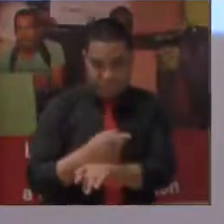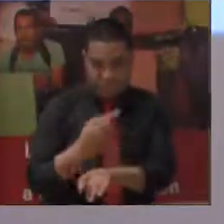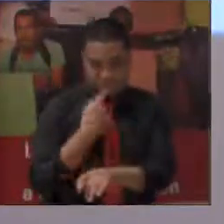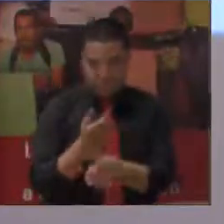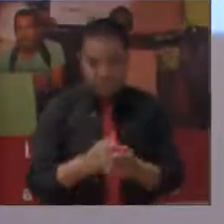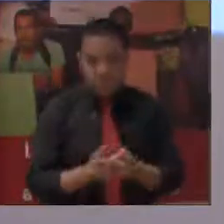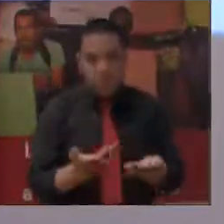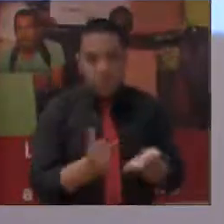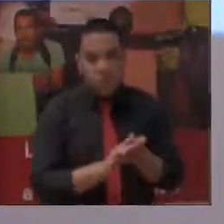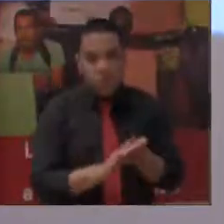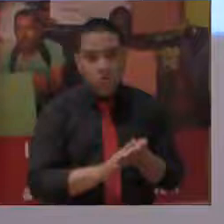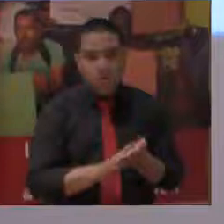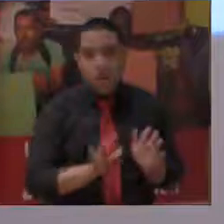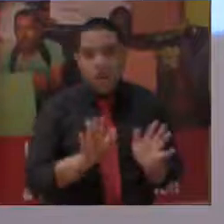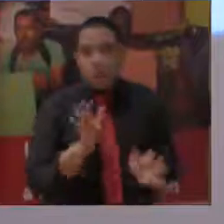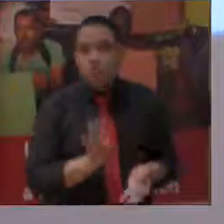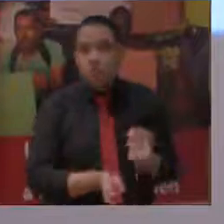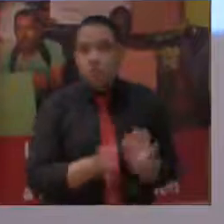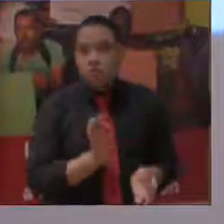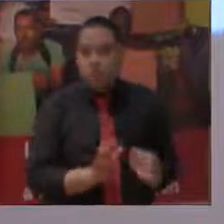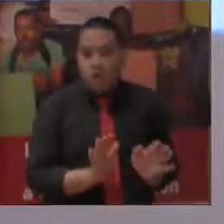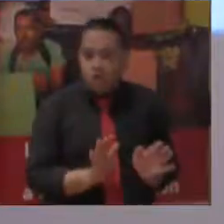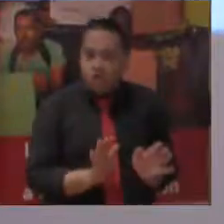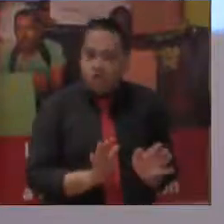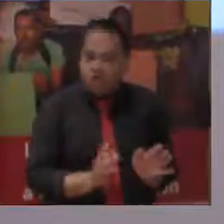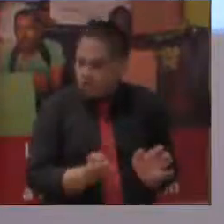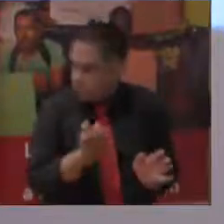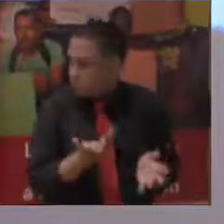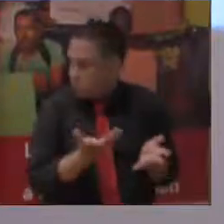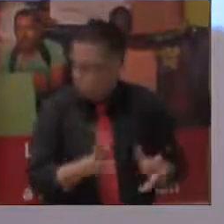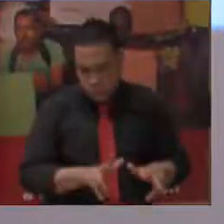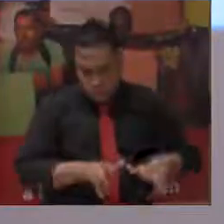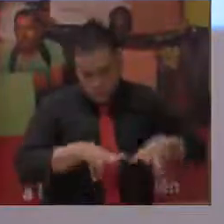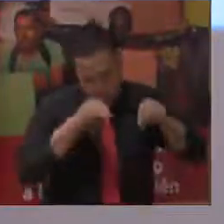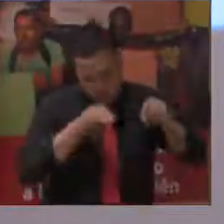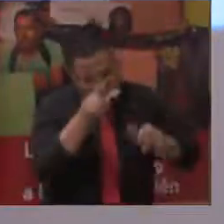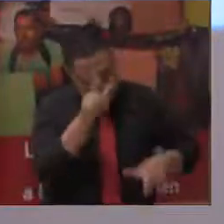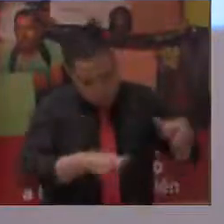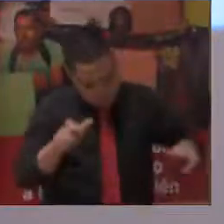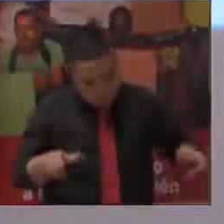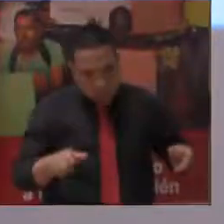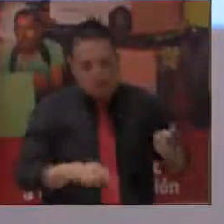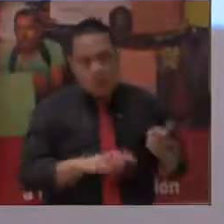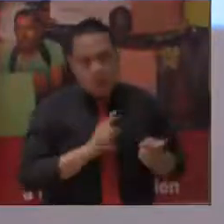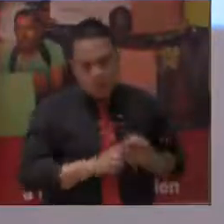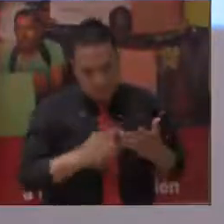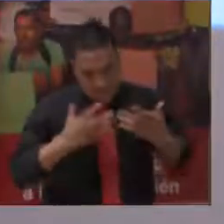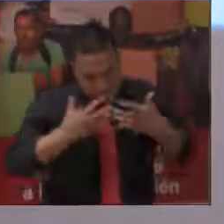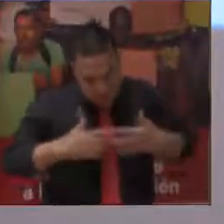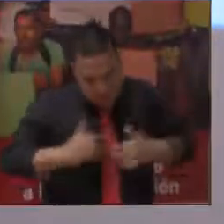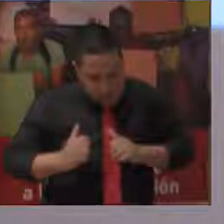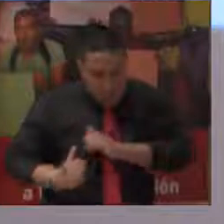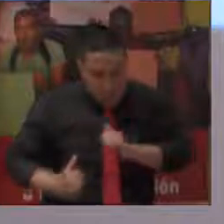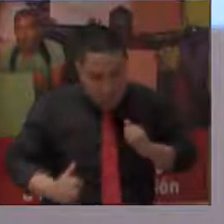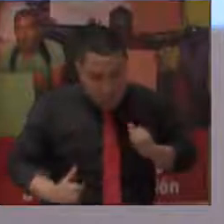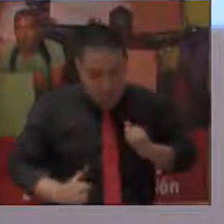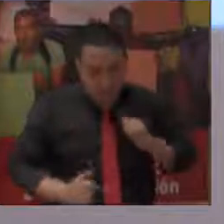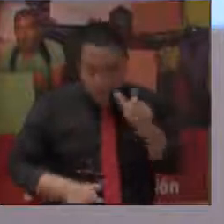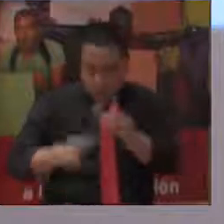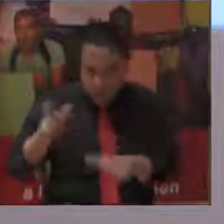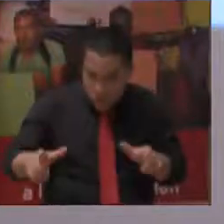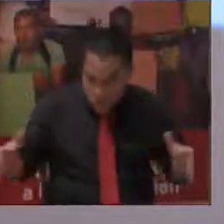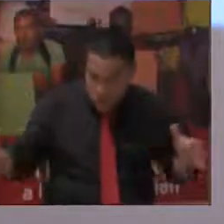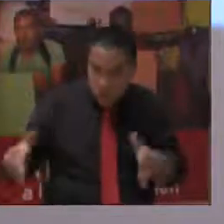la solución no es solo jurídica, porque la sociedad civil y la empresa privada y los ciudadanos tenemos que